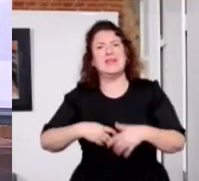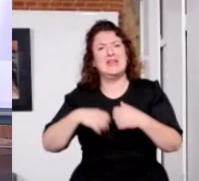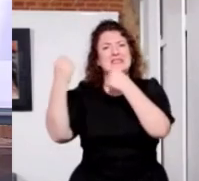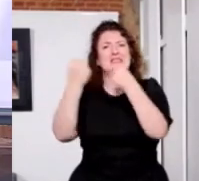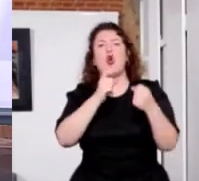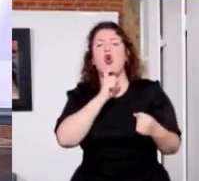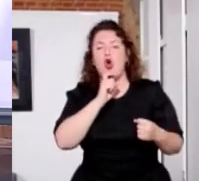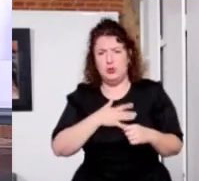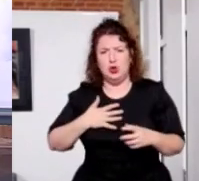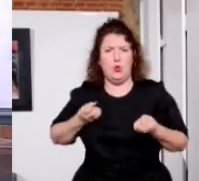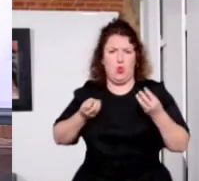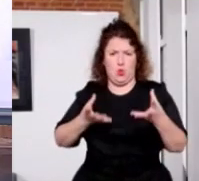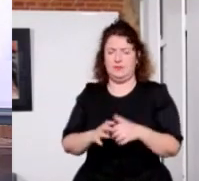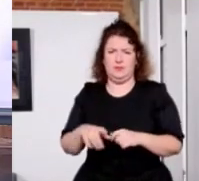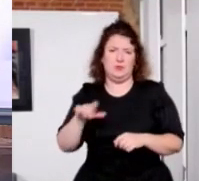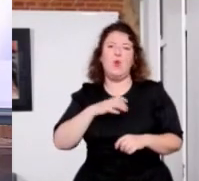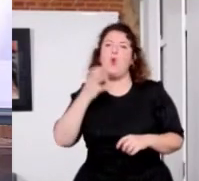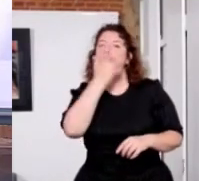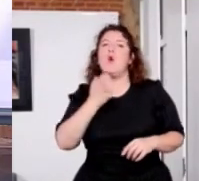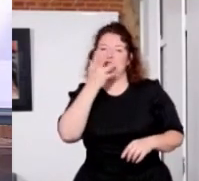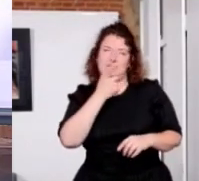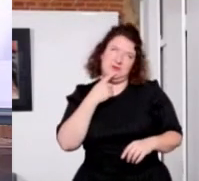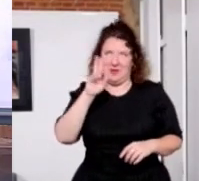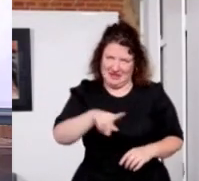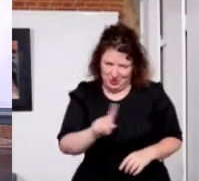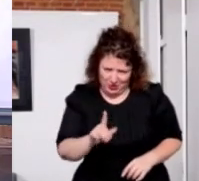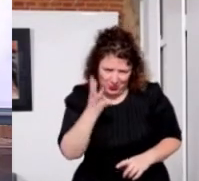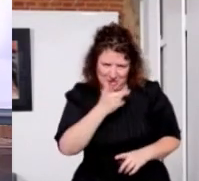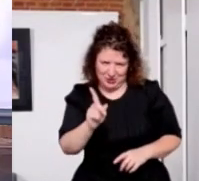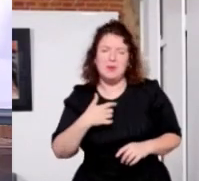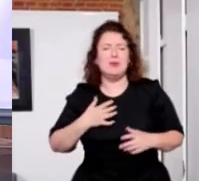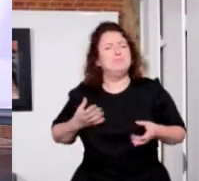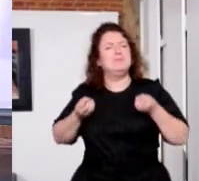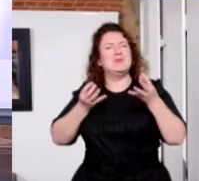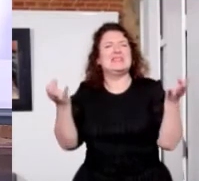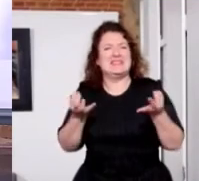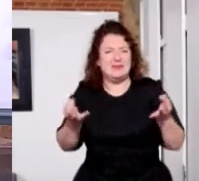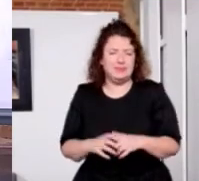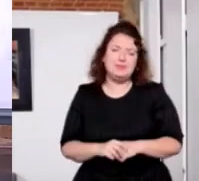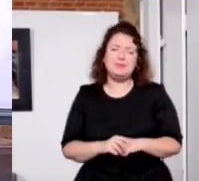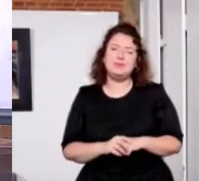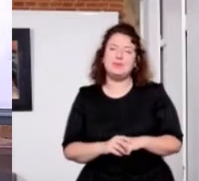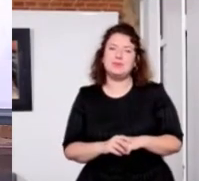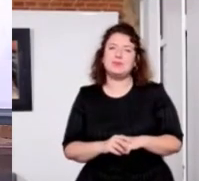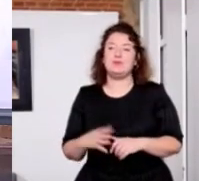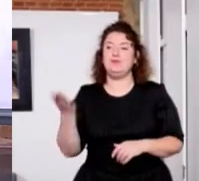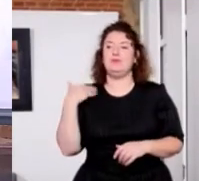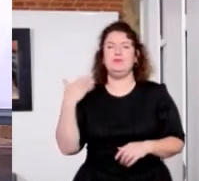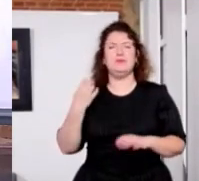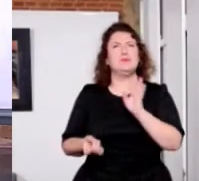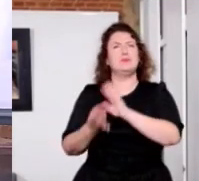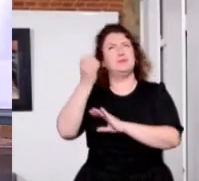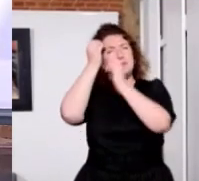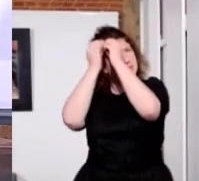Les voy a contar un pequeño cuento, no es un cuento, ¿no? Pero sí que les voy a contar cómo nació la